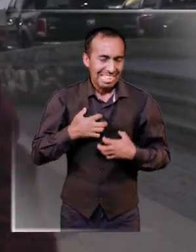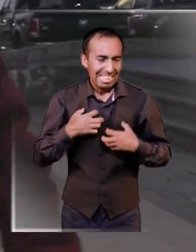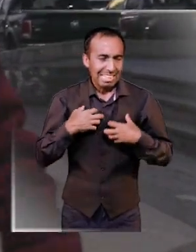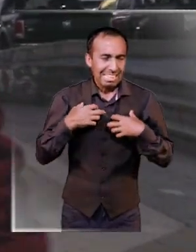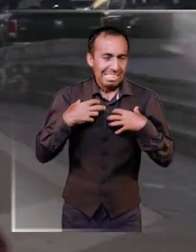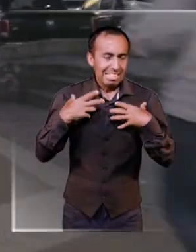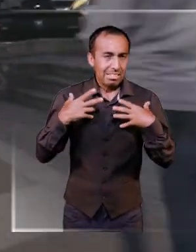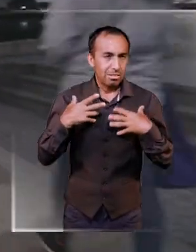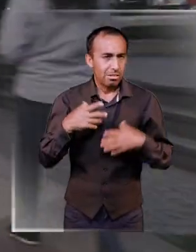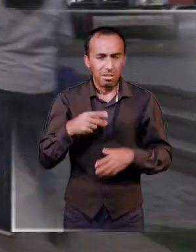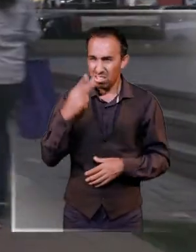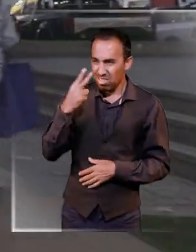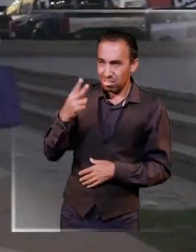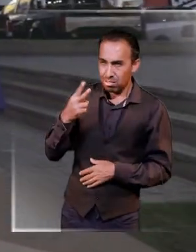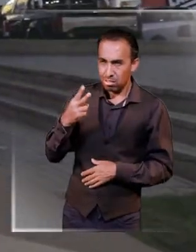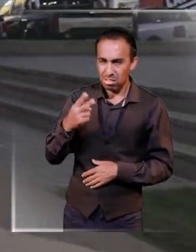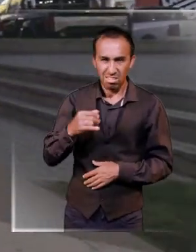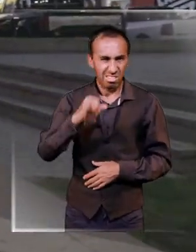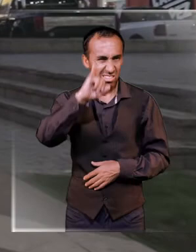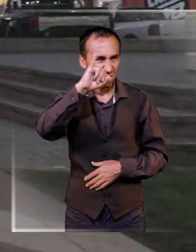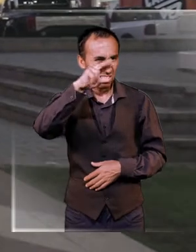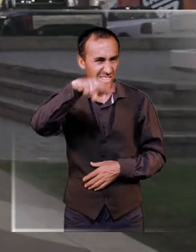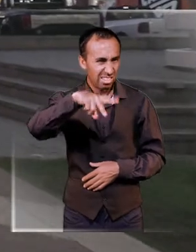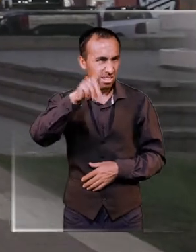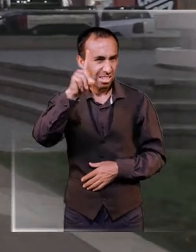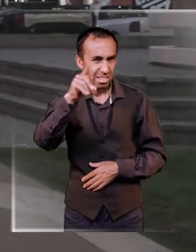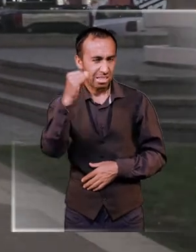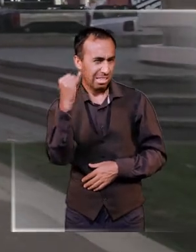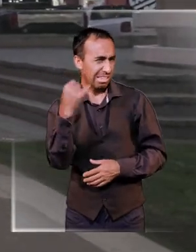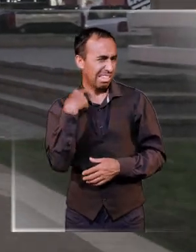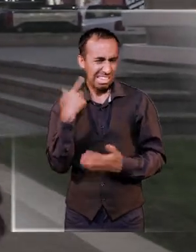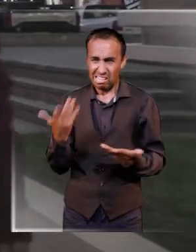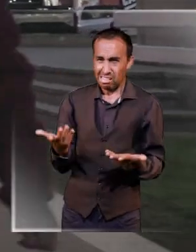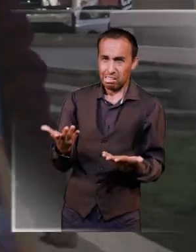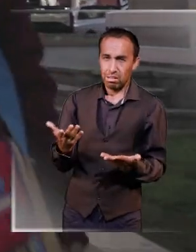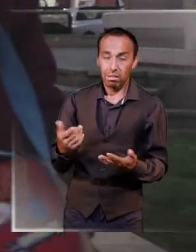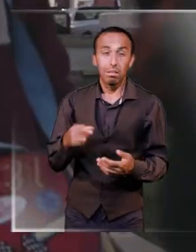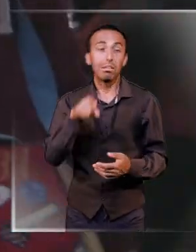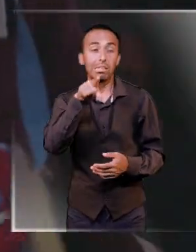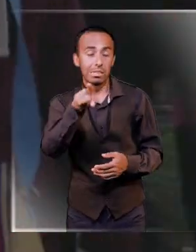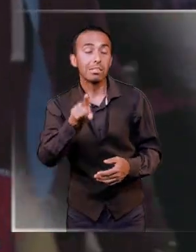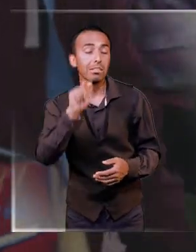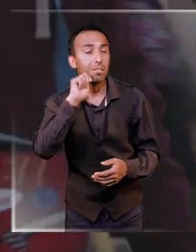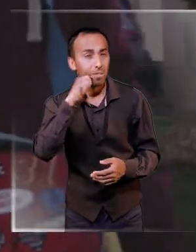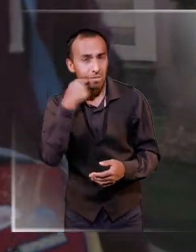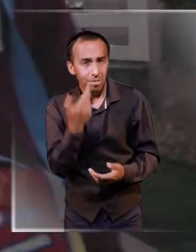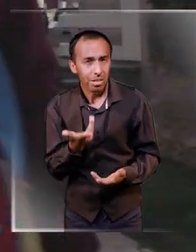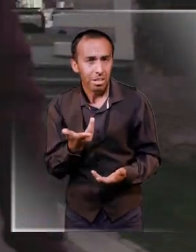un inkling. ¿Porque no te ves como qué? Un inkling. ¿Qué es un inkling?